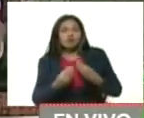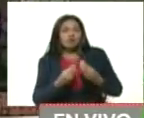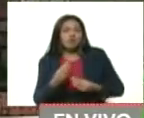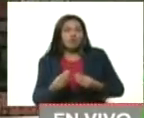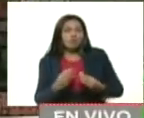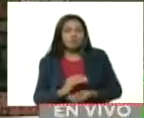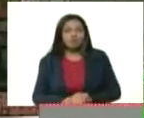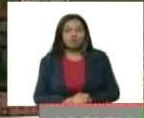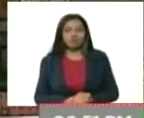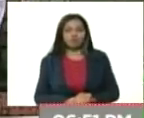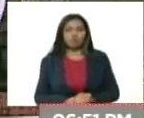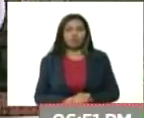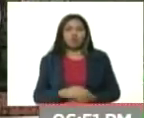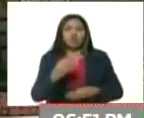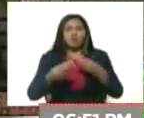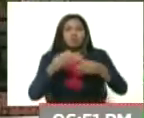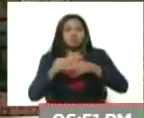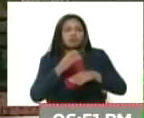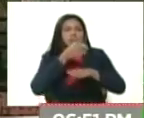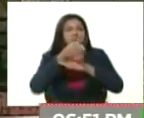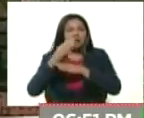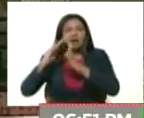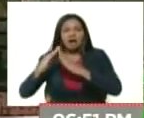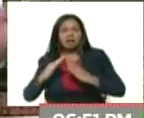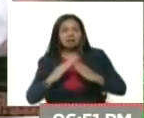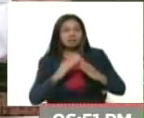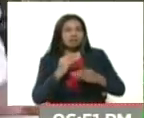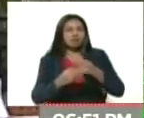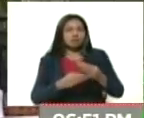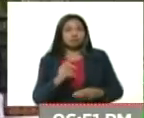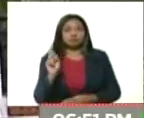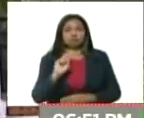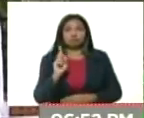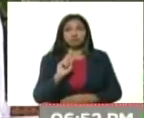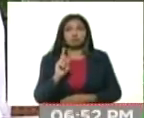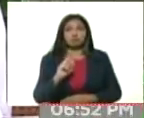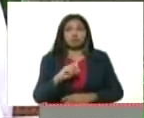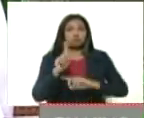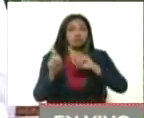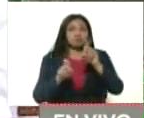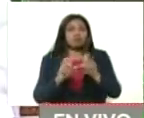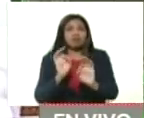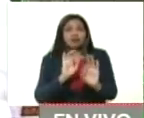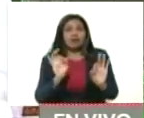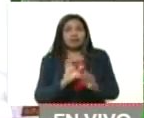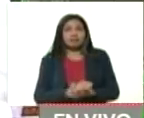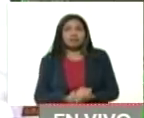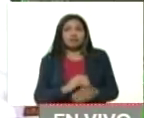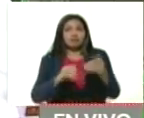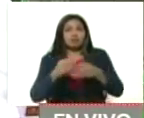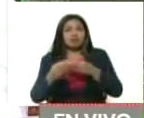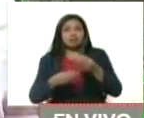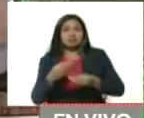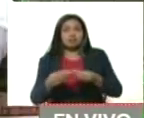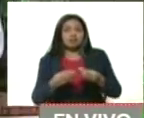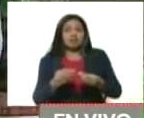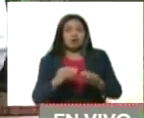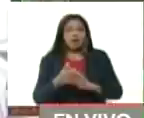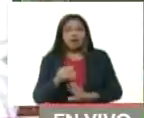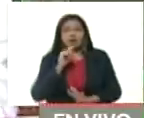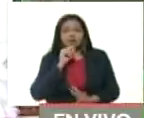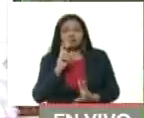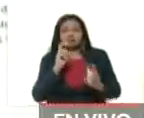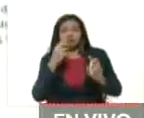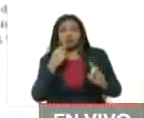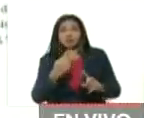es una muestra casa por casa. No le preguntaron a nadie. Es una encuesta que se le hicieron a, según lo que